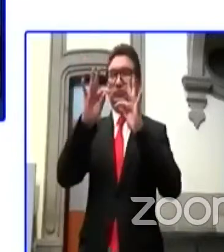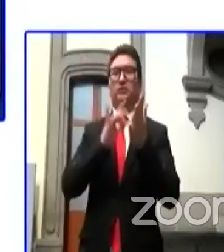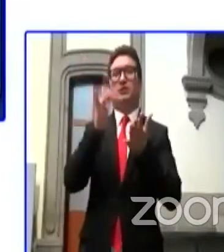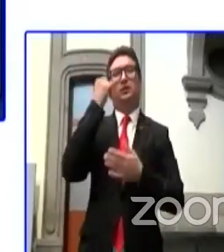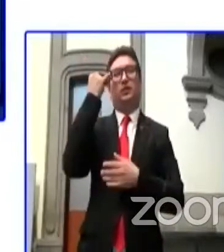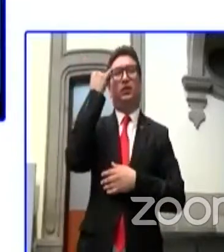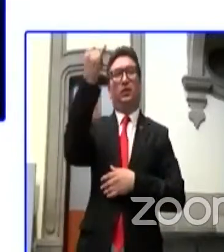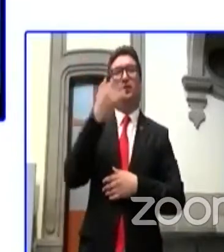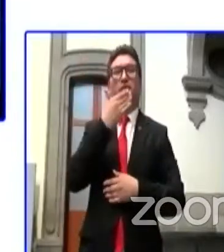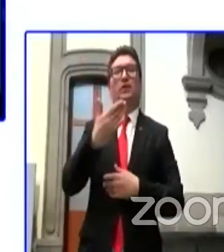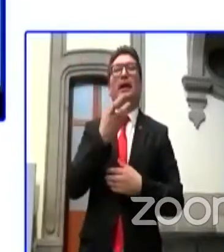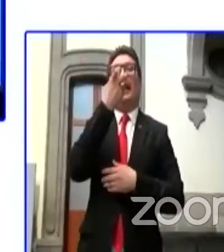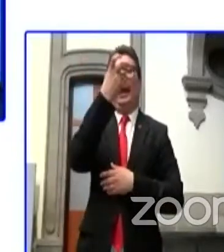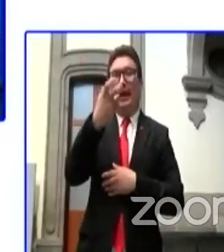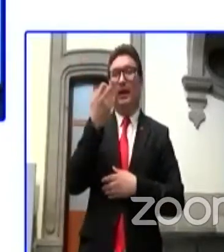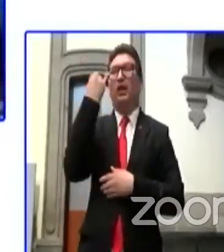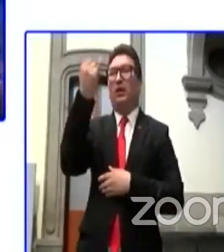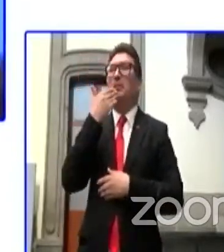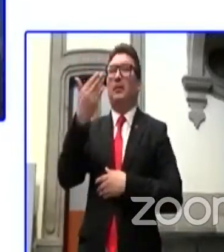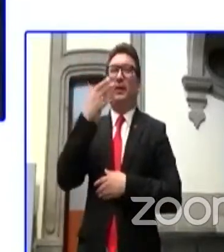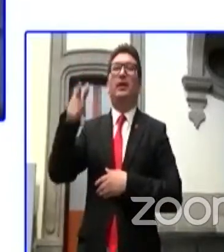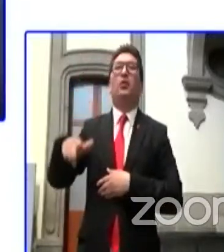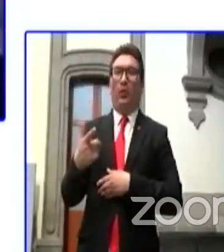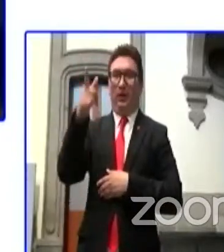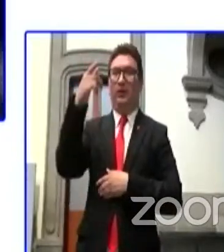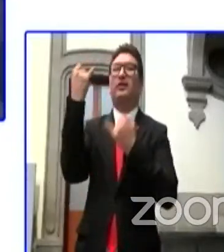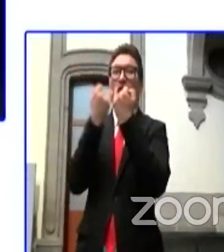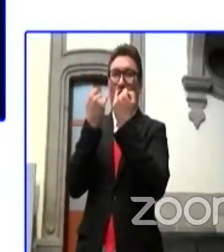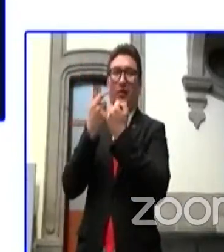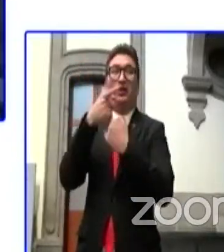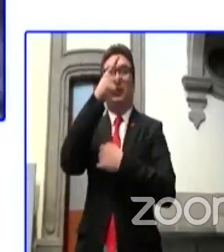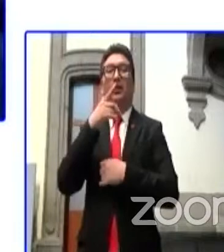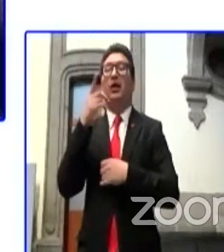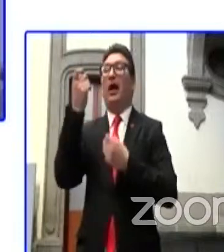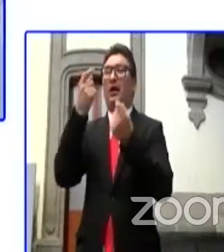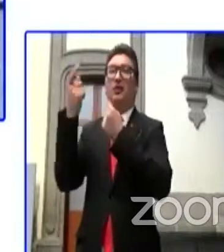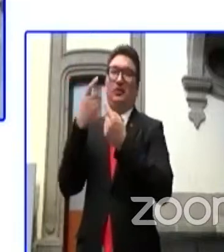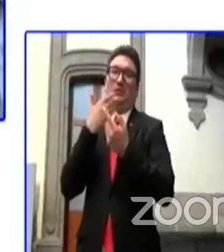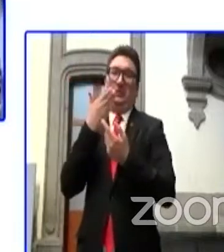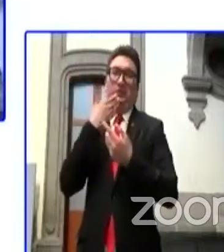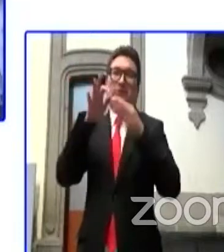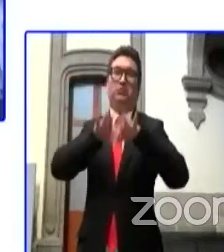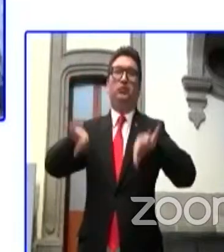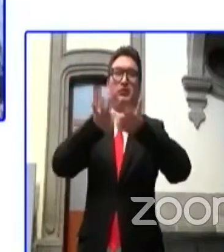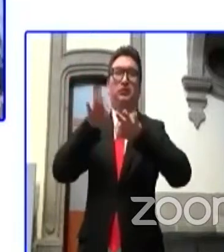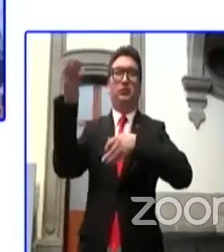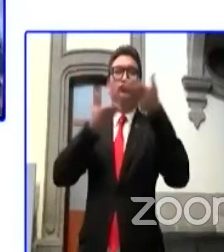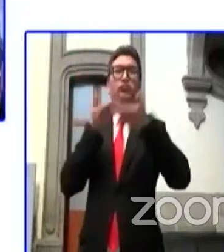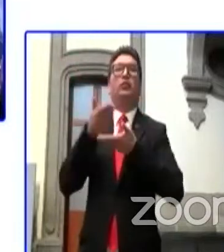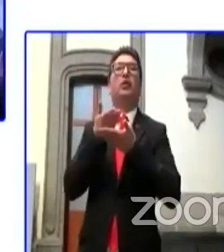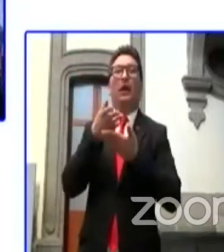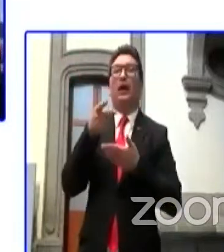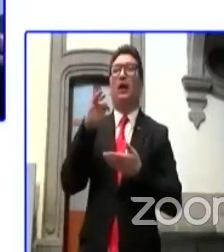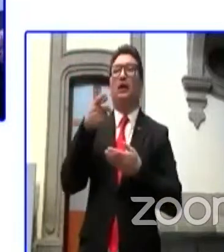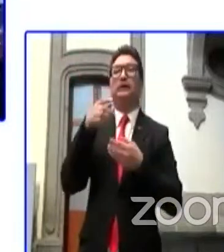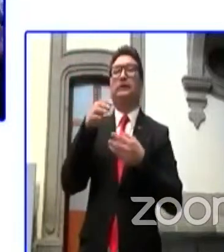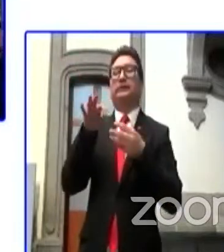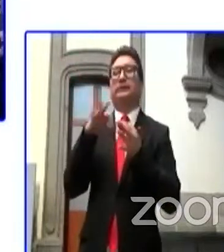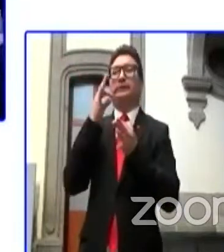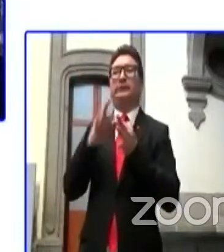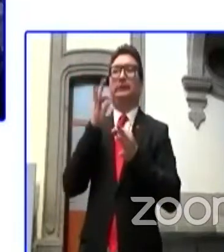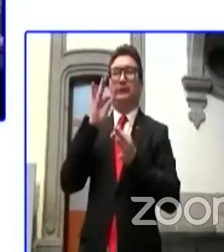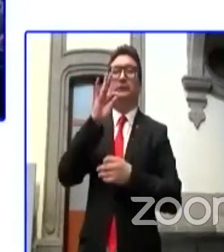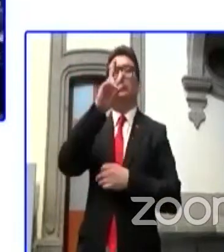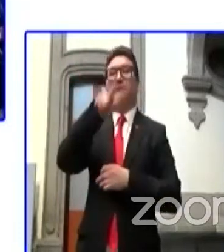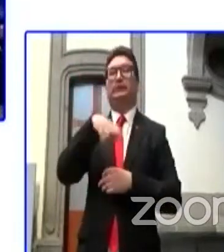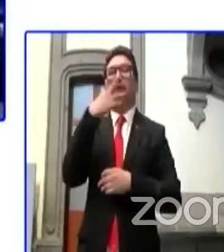como de esas intervenciones que tuvimos en Guanajuato, ¿te acuerdas de España? Pero sí son como de esas intervenciones que caen en el momento correcto.